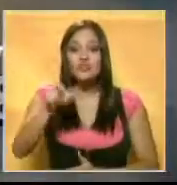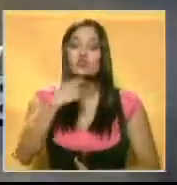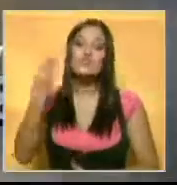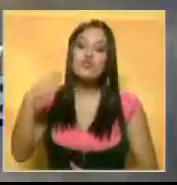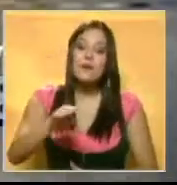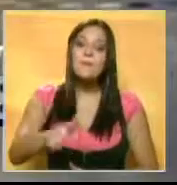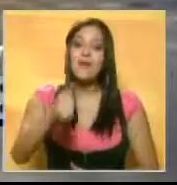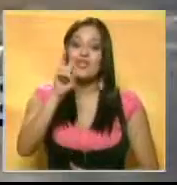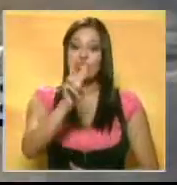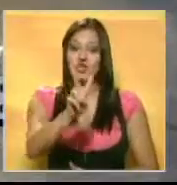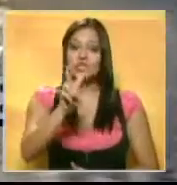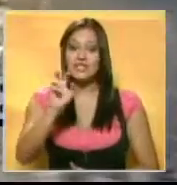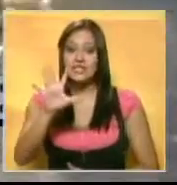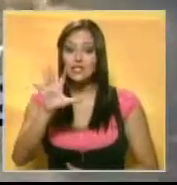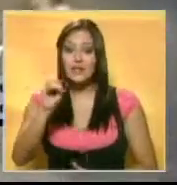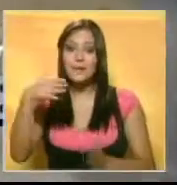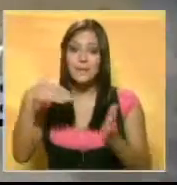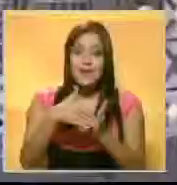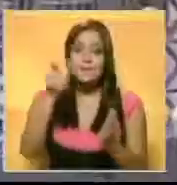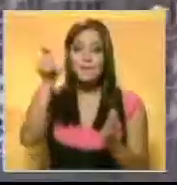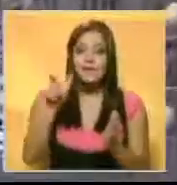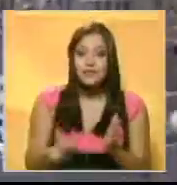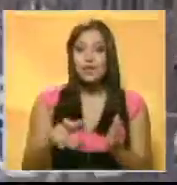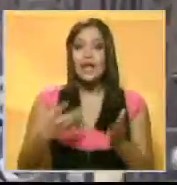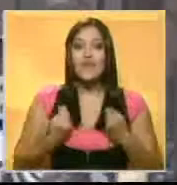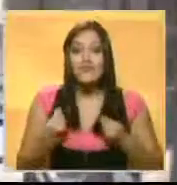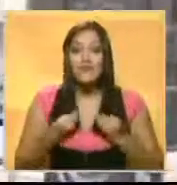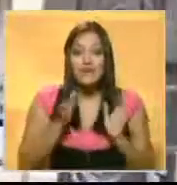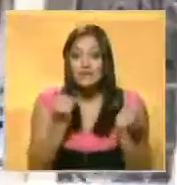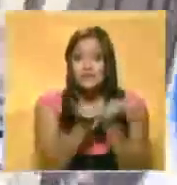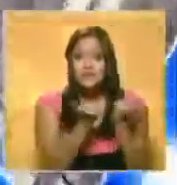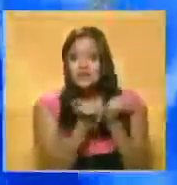y más de 250.000 refugiados